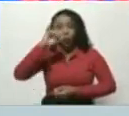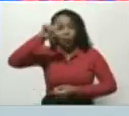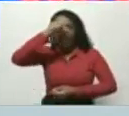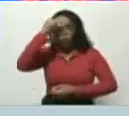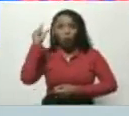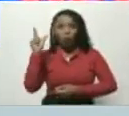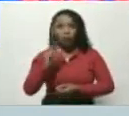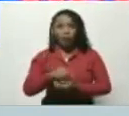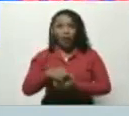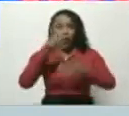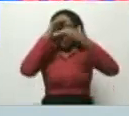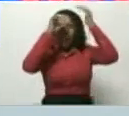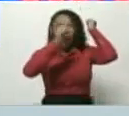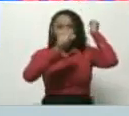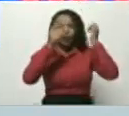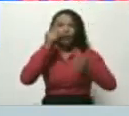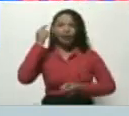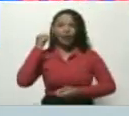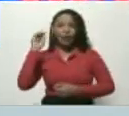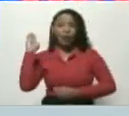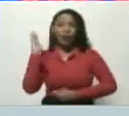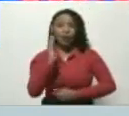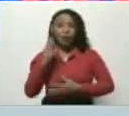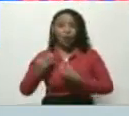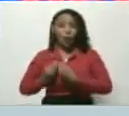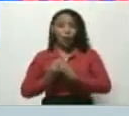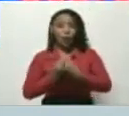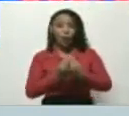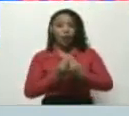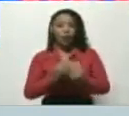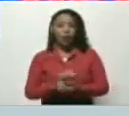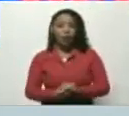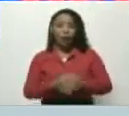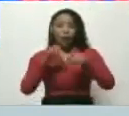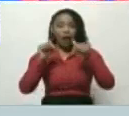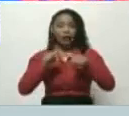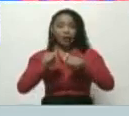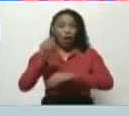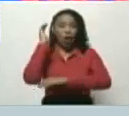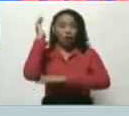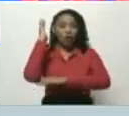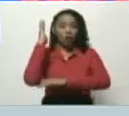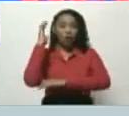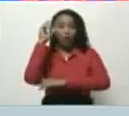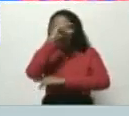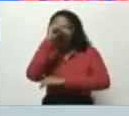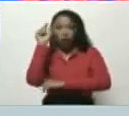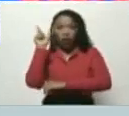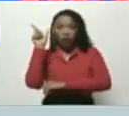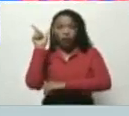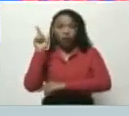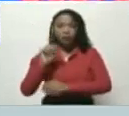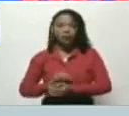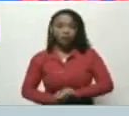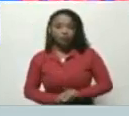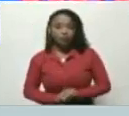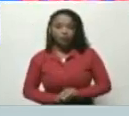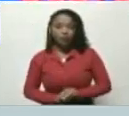a los embajadores y embajadoras que nos han venido acompañando en este Congreso del Partido Socialista Unido de